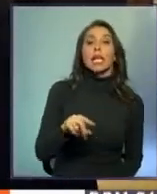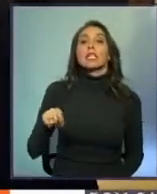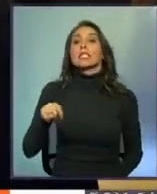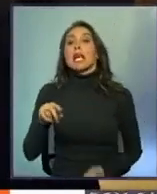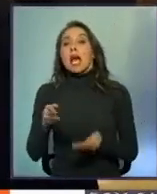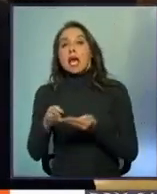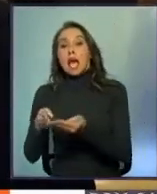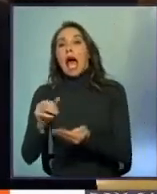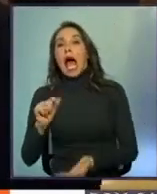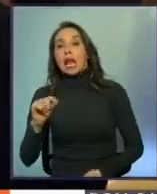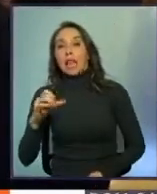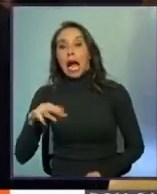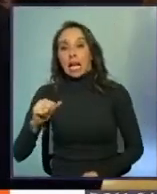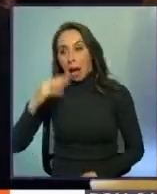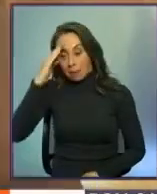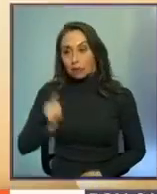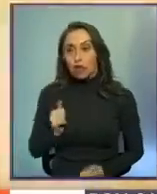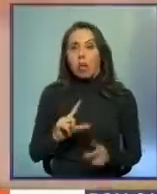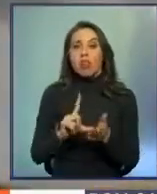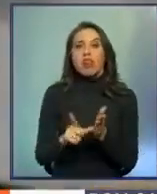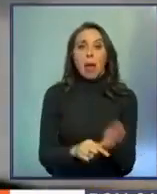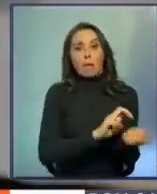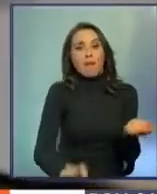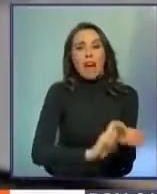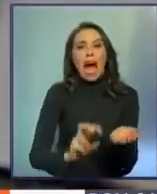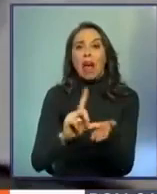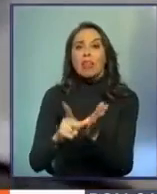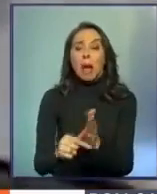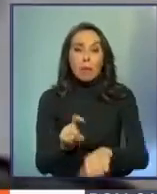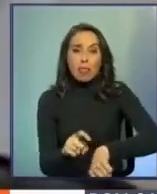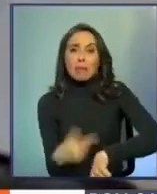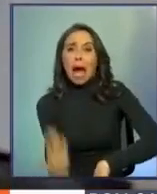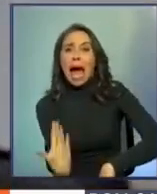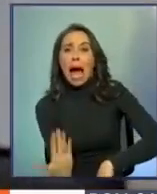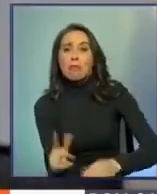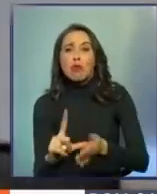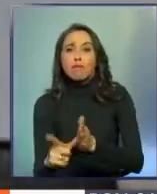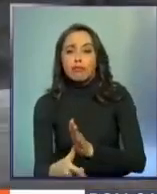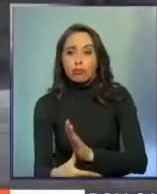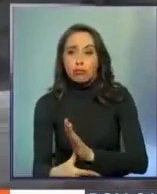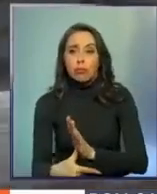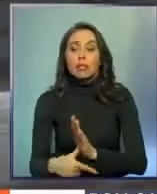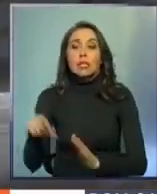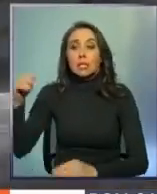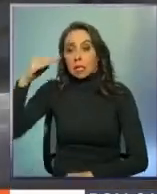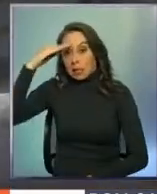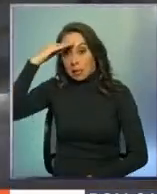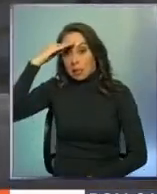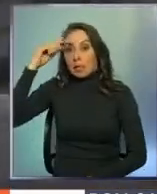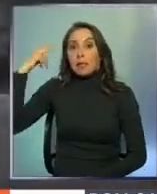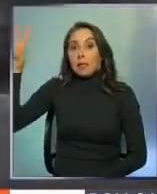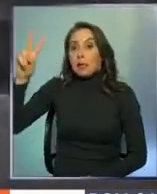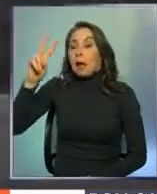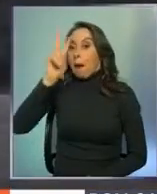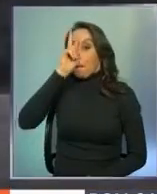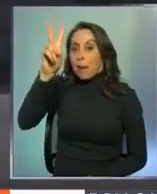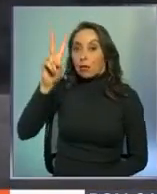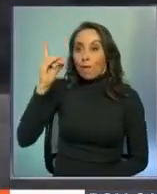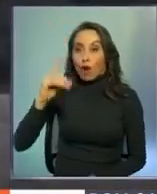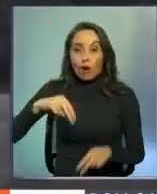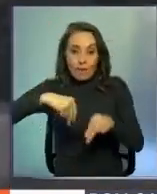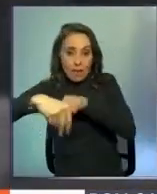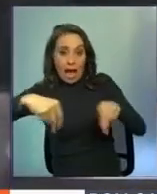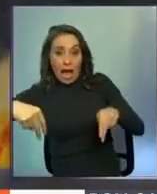el desembarco, el tiempo no era el esperado y, por otro lugar, la defensa peruano-boliviana logró detener